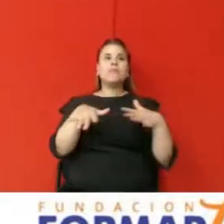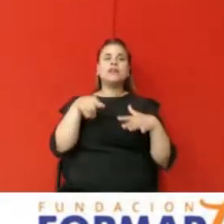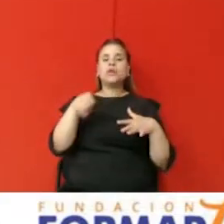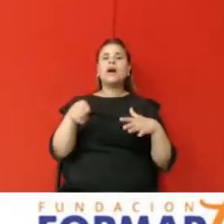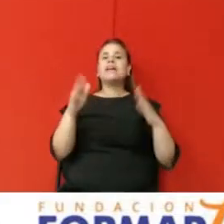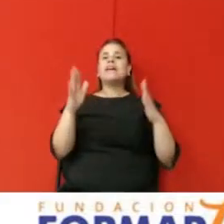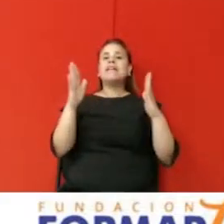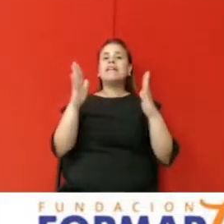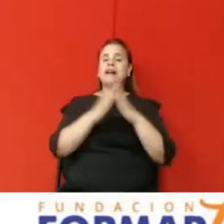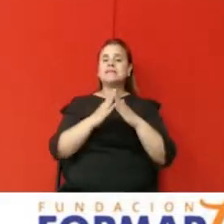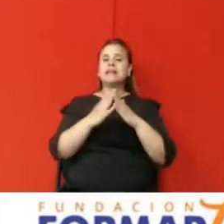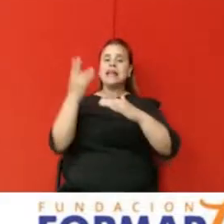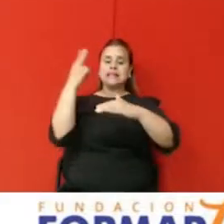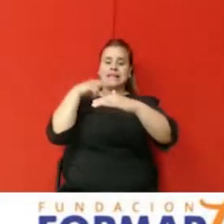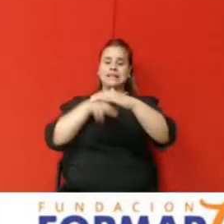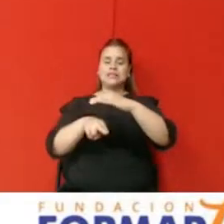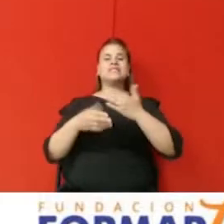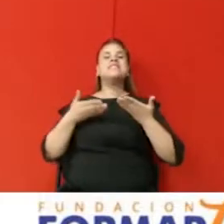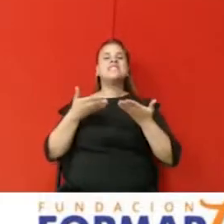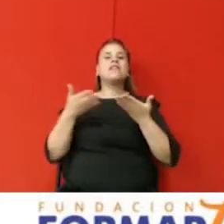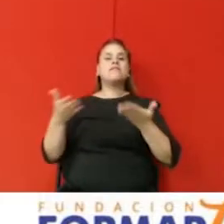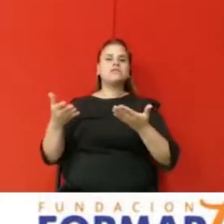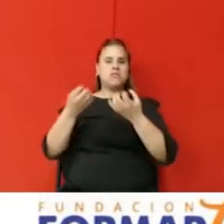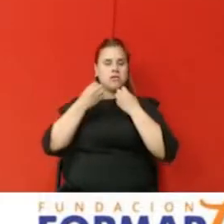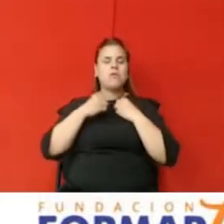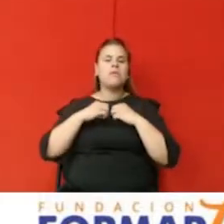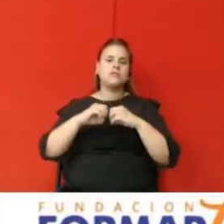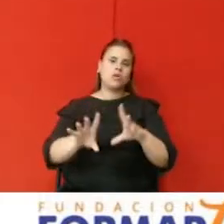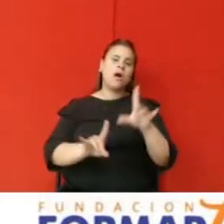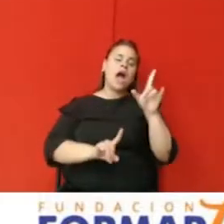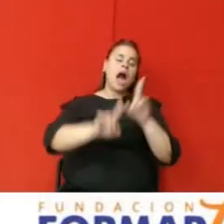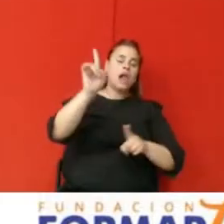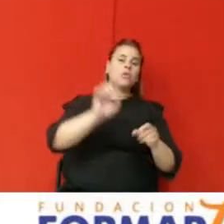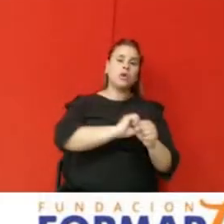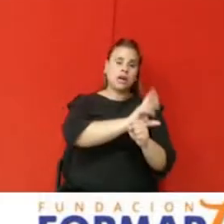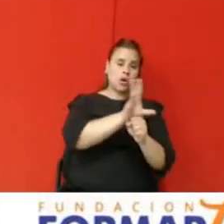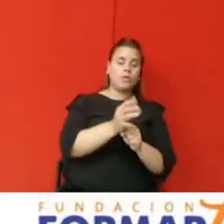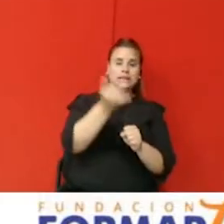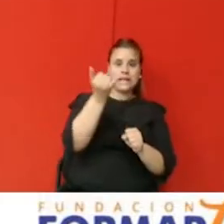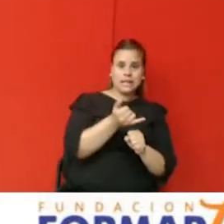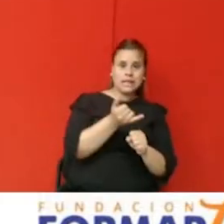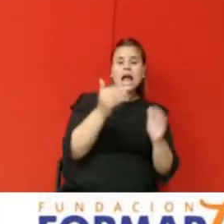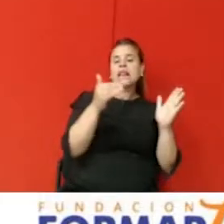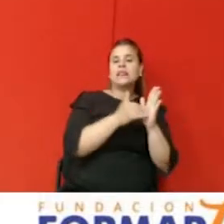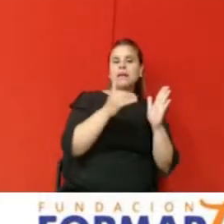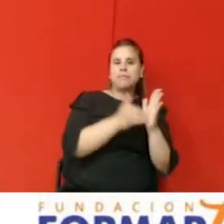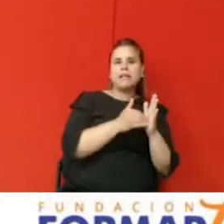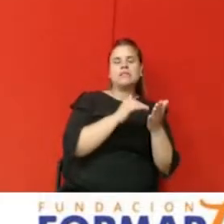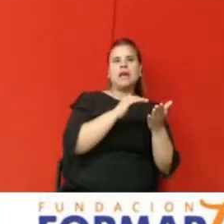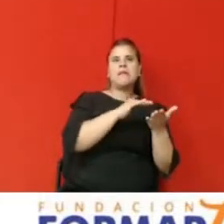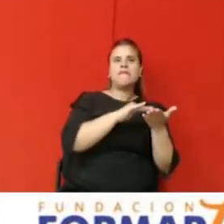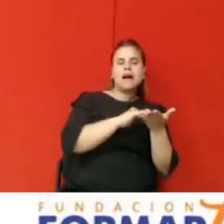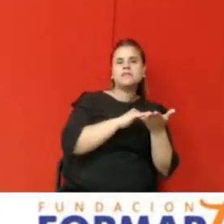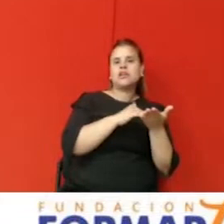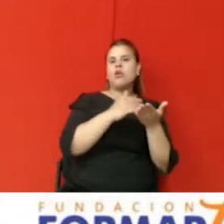la de la internación domiciliaria. Muchos pacientes con COVID leve o moderado en recuperación fueron a sus domicilios y